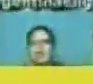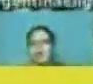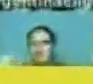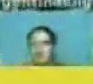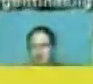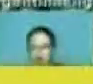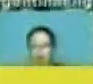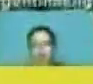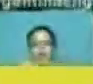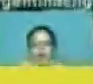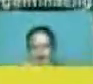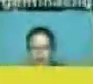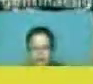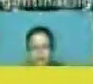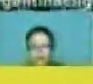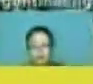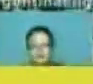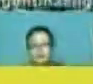verdad que.